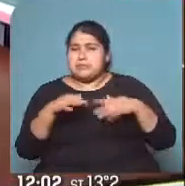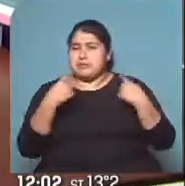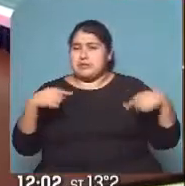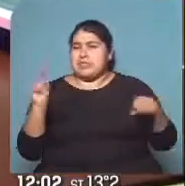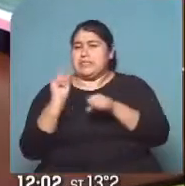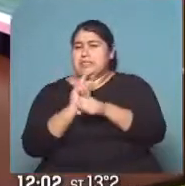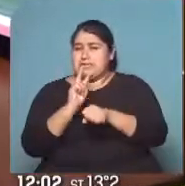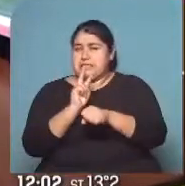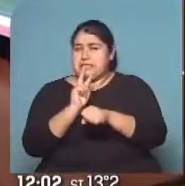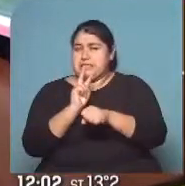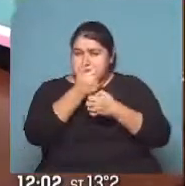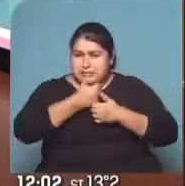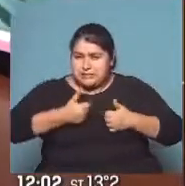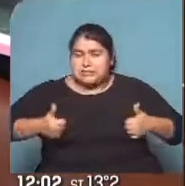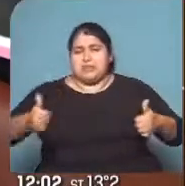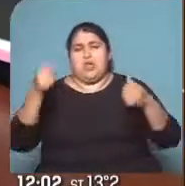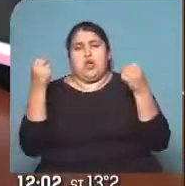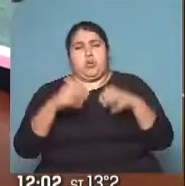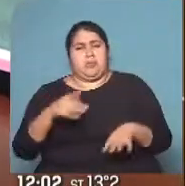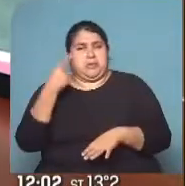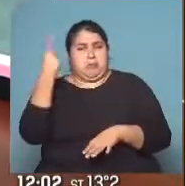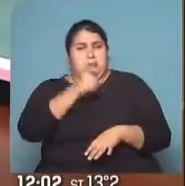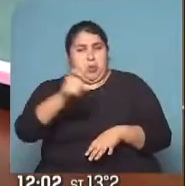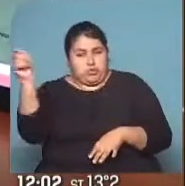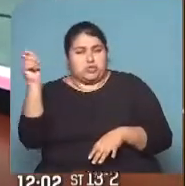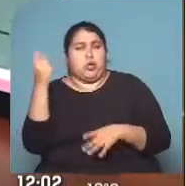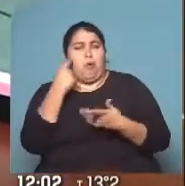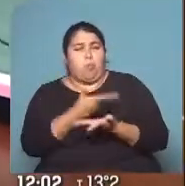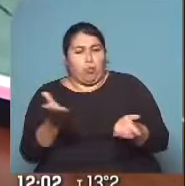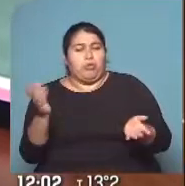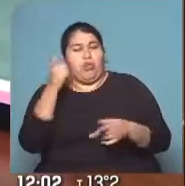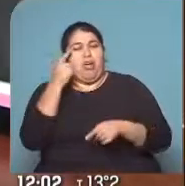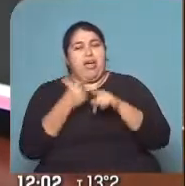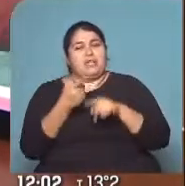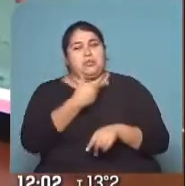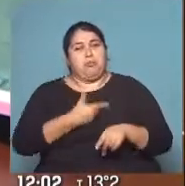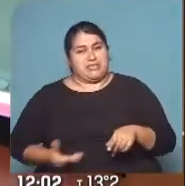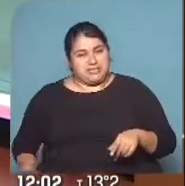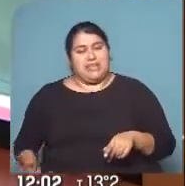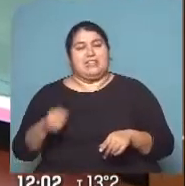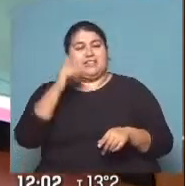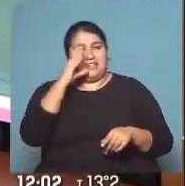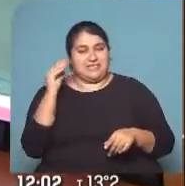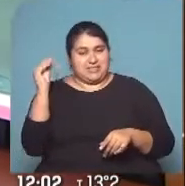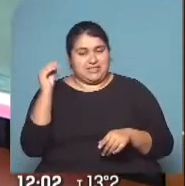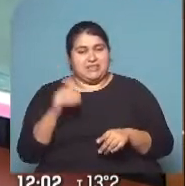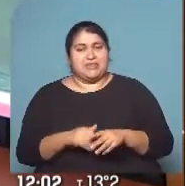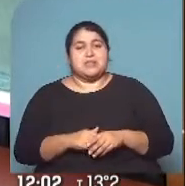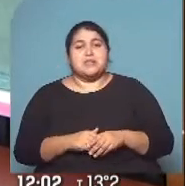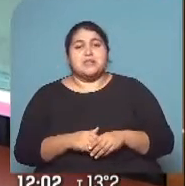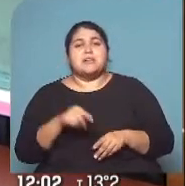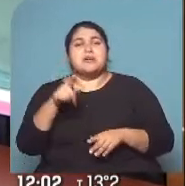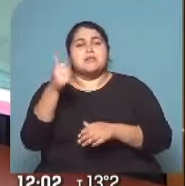En los tribunales de Comodoro Py comienza el primer juicio oral y público a la expresidenta Cristina Fernández de Kirchner. Allí